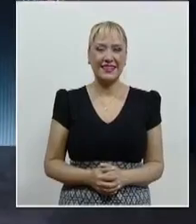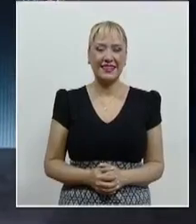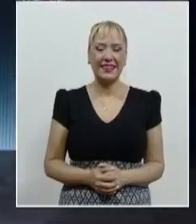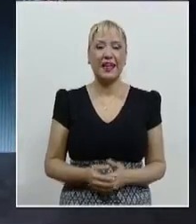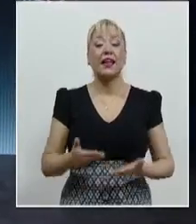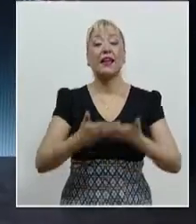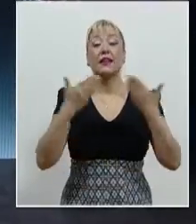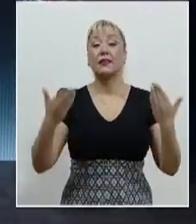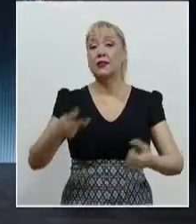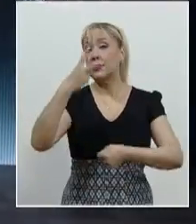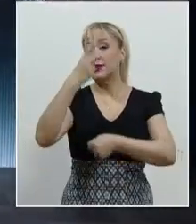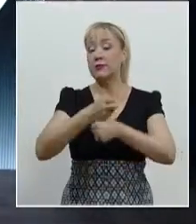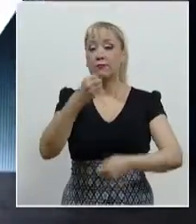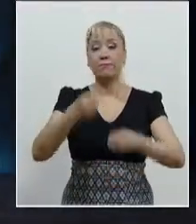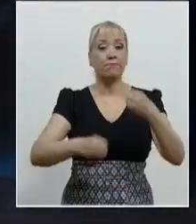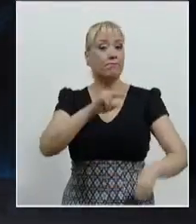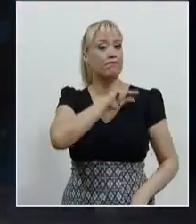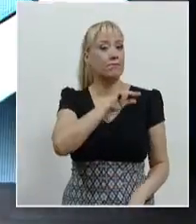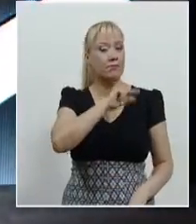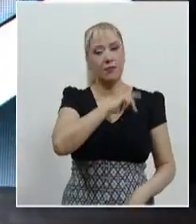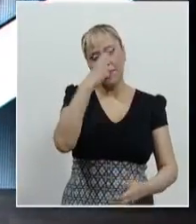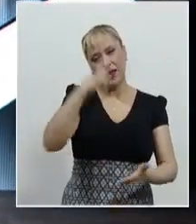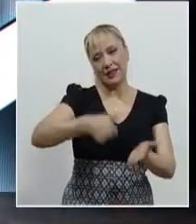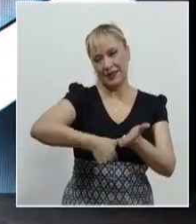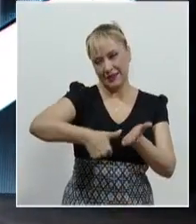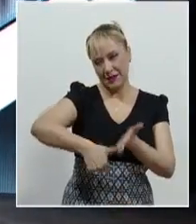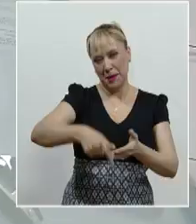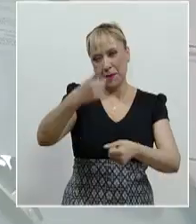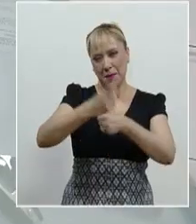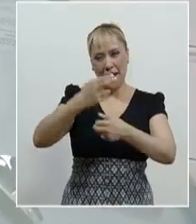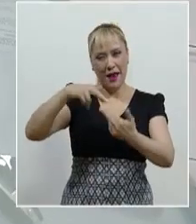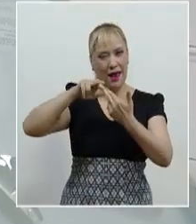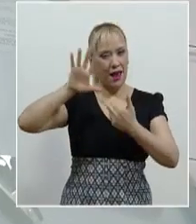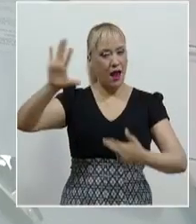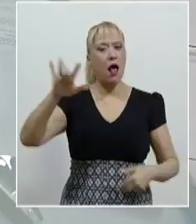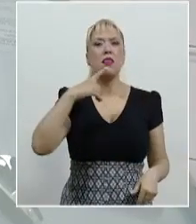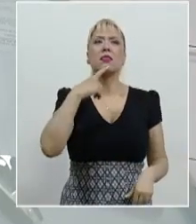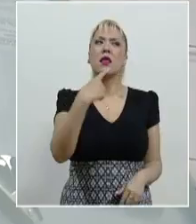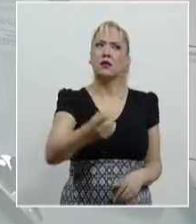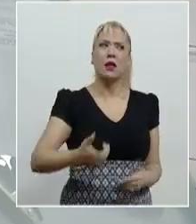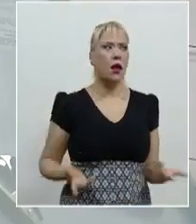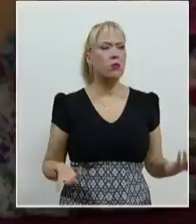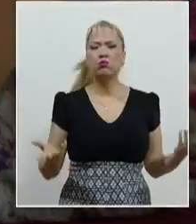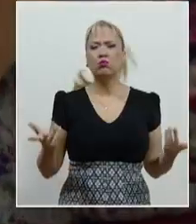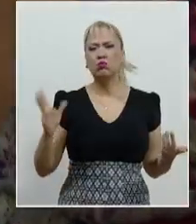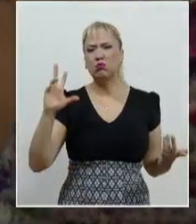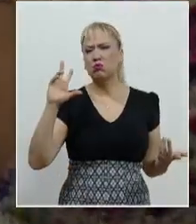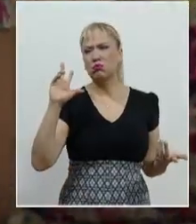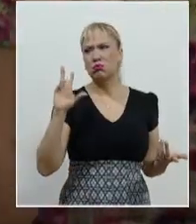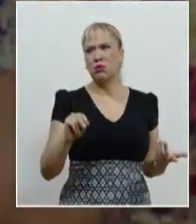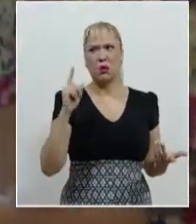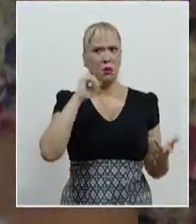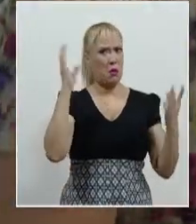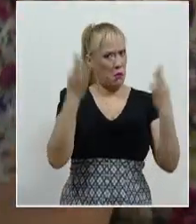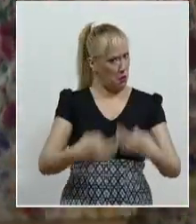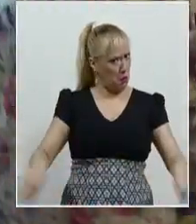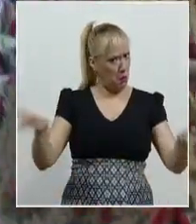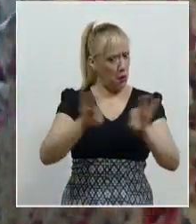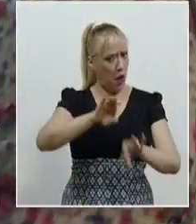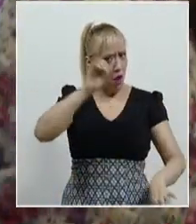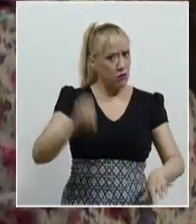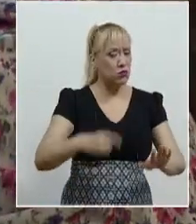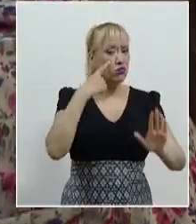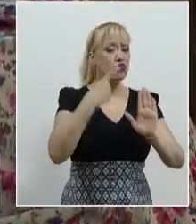Y el segundo tribunal colegiado en materia civil del primer circuito determinó que no es indispensable la demostración